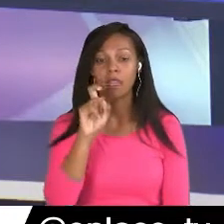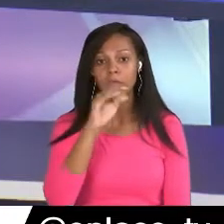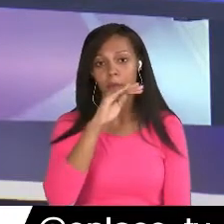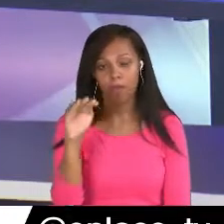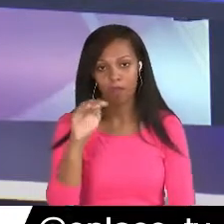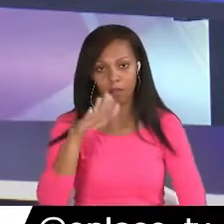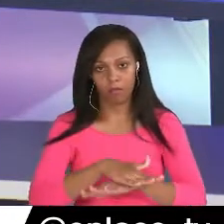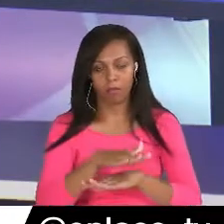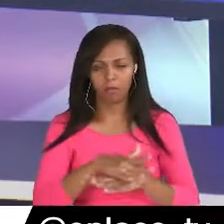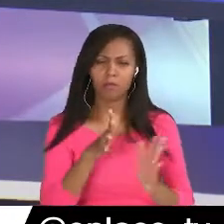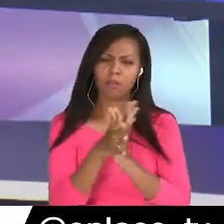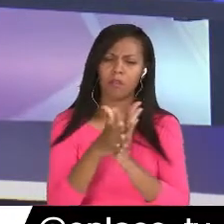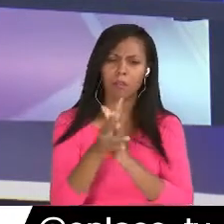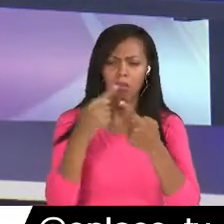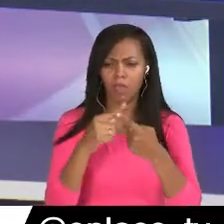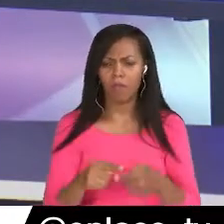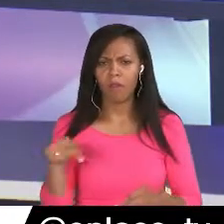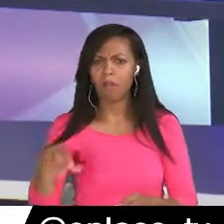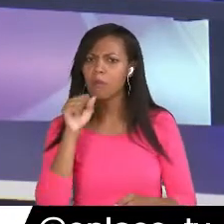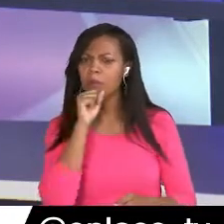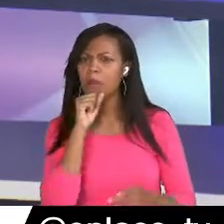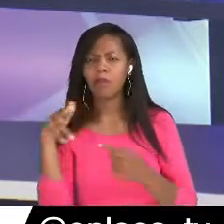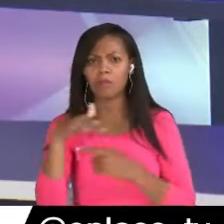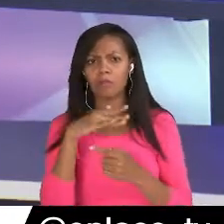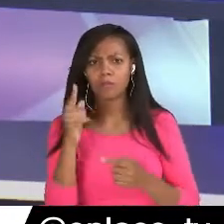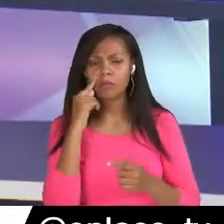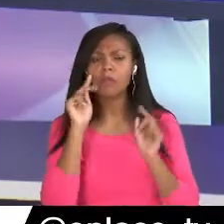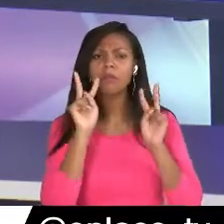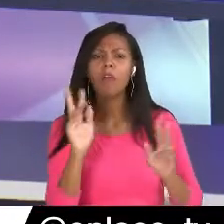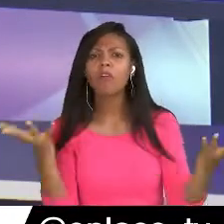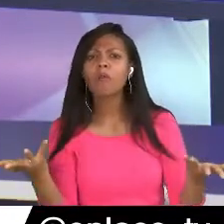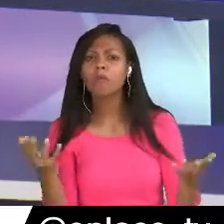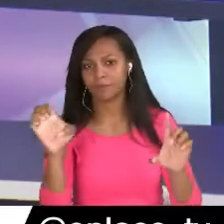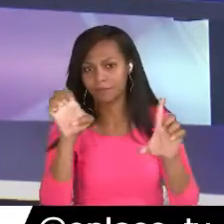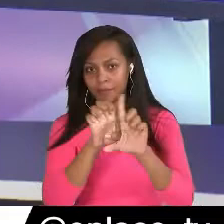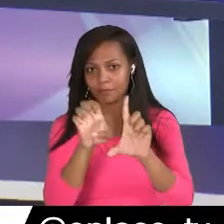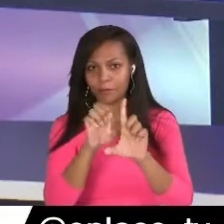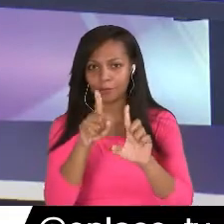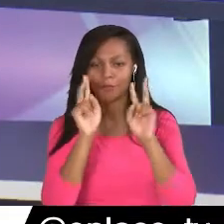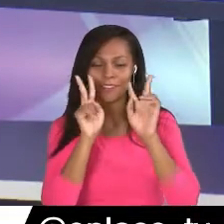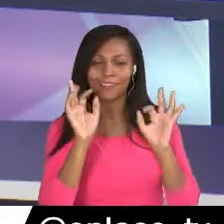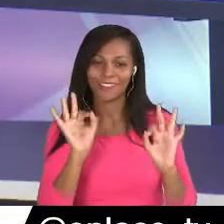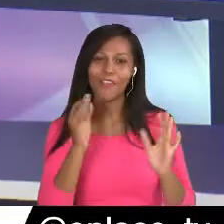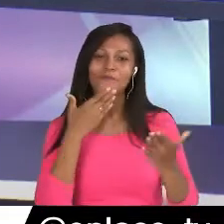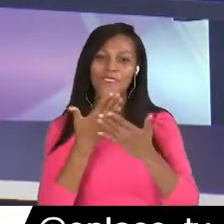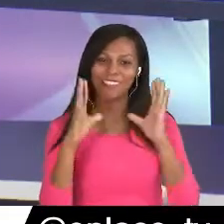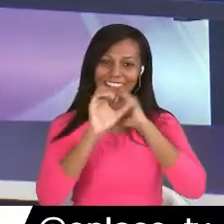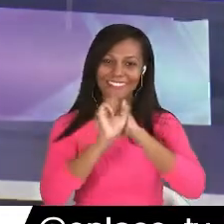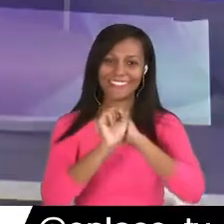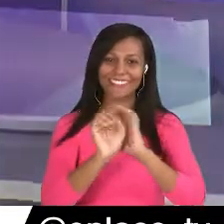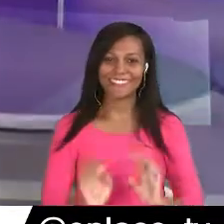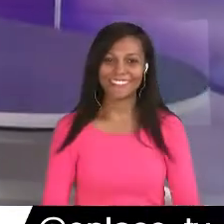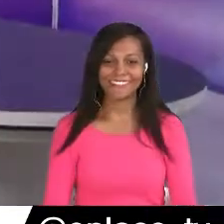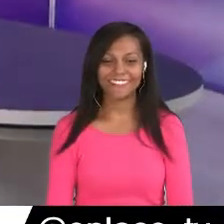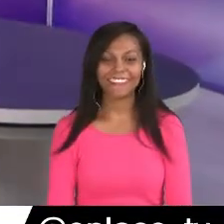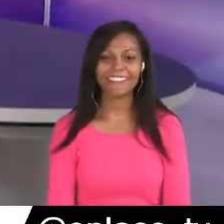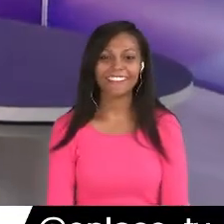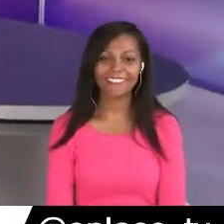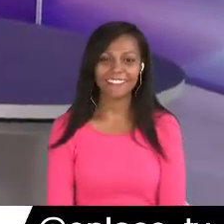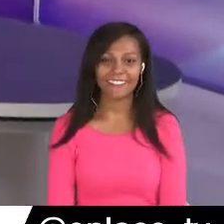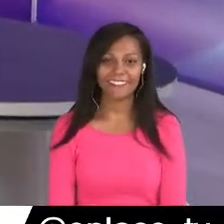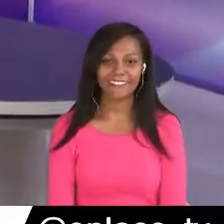tarde con todo lo que acontece en Barranca Bermeja y la región. Entérese por Enlace Noticias, lo que usted quiere ver. Feliz noche para todos.